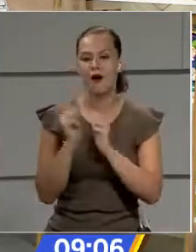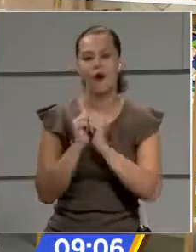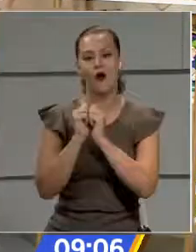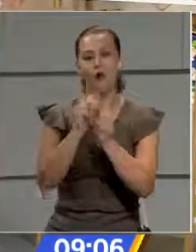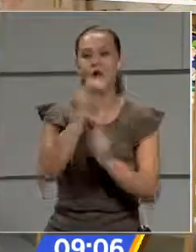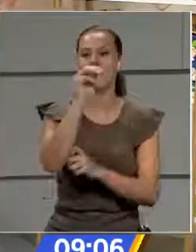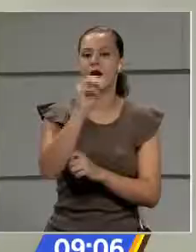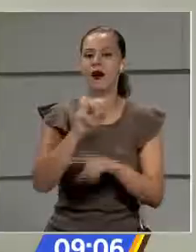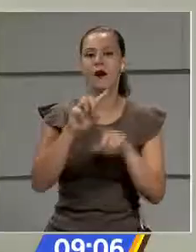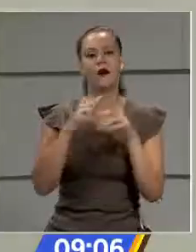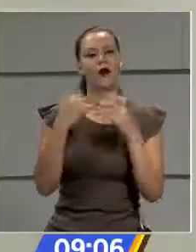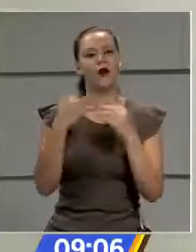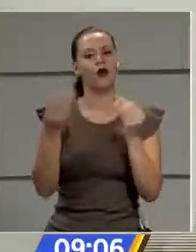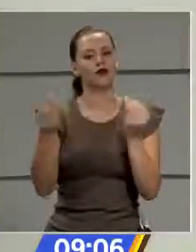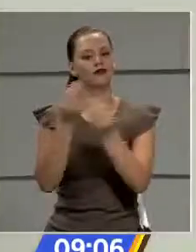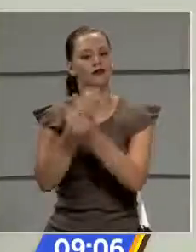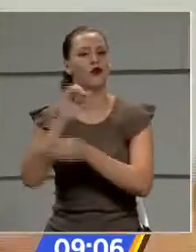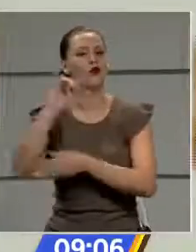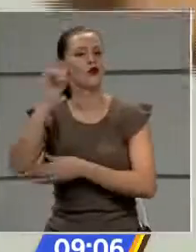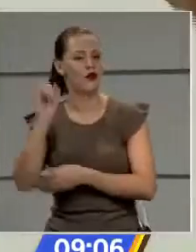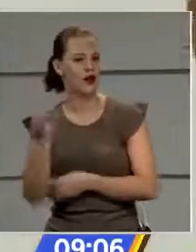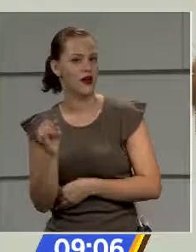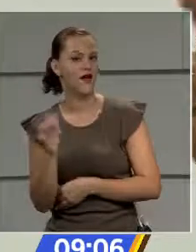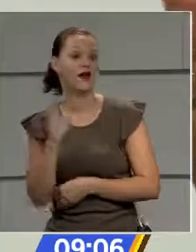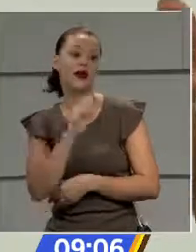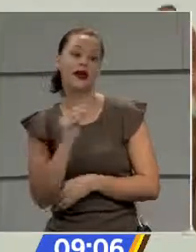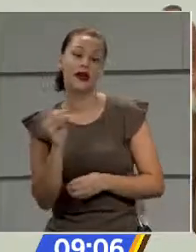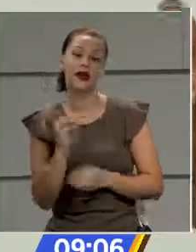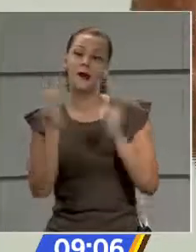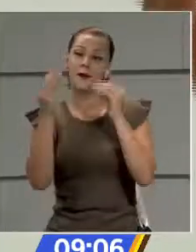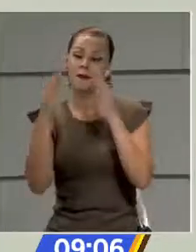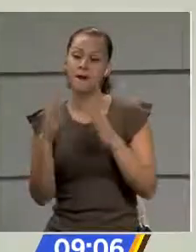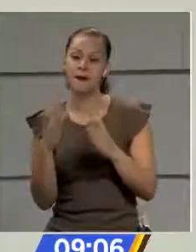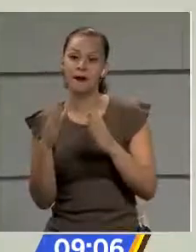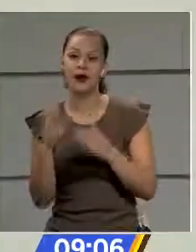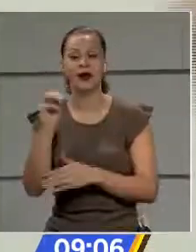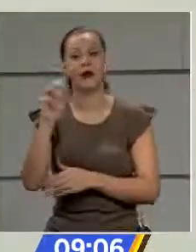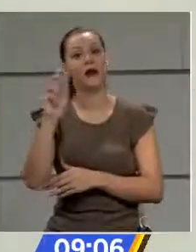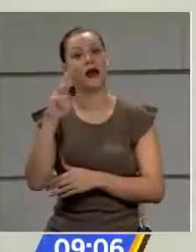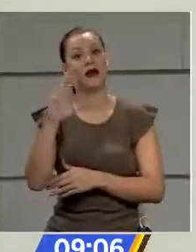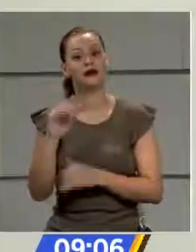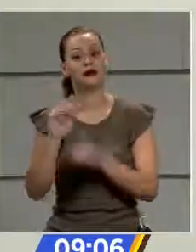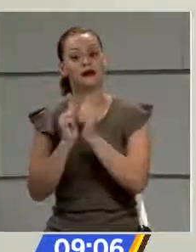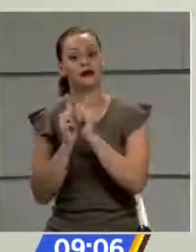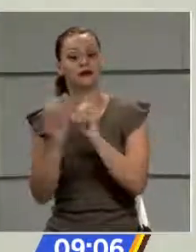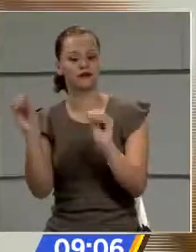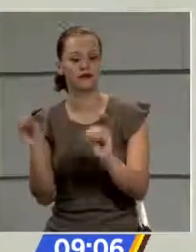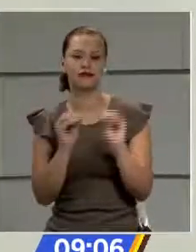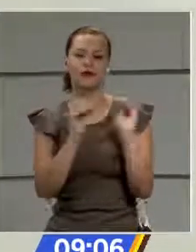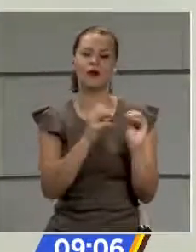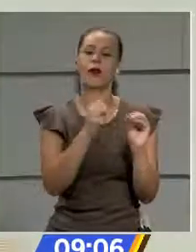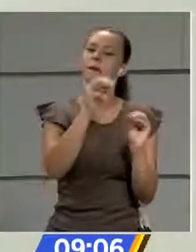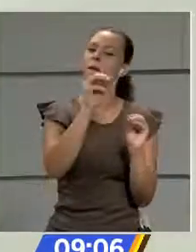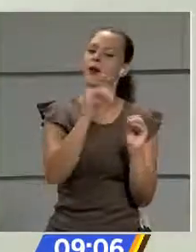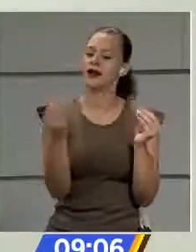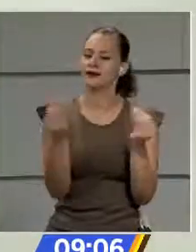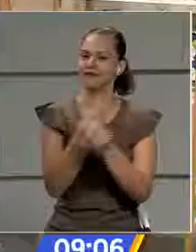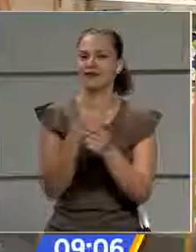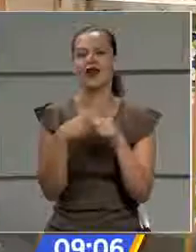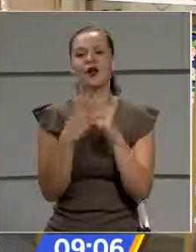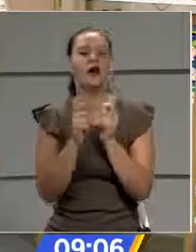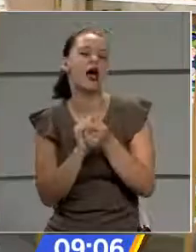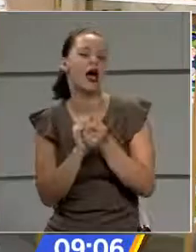los martes, pero hoy nos va a acompañar los jueves. Y que la teacher Marta es la que nos acompaña los jueves, pero nos acompañó el martes. Entonces,